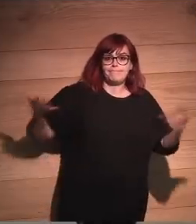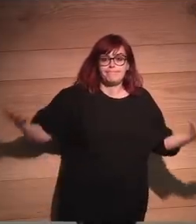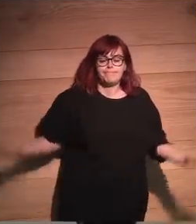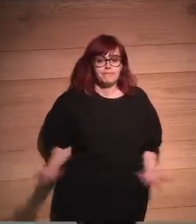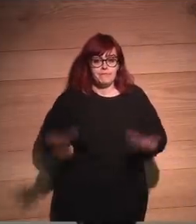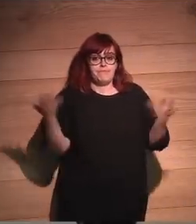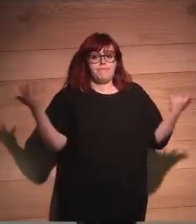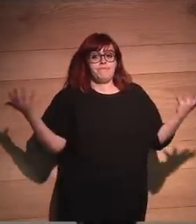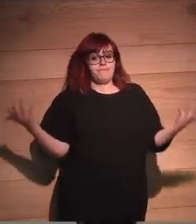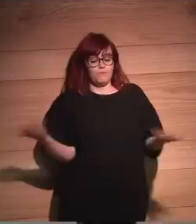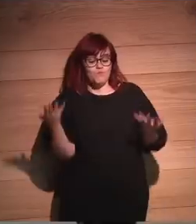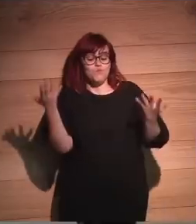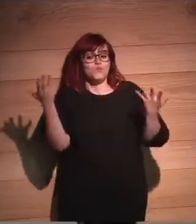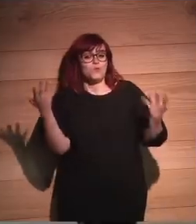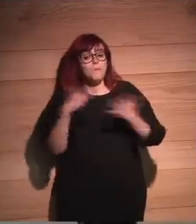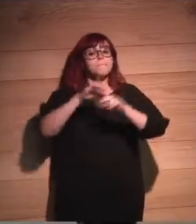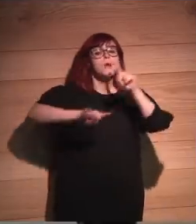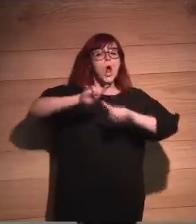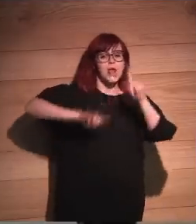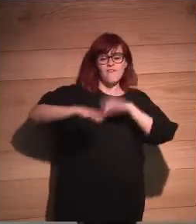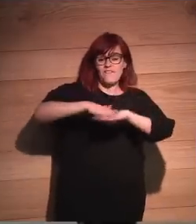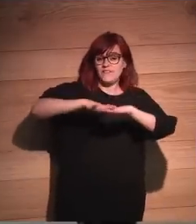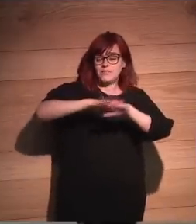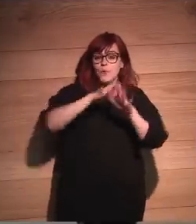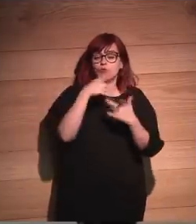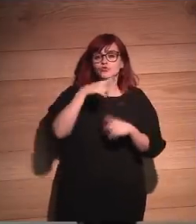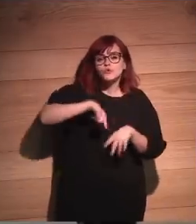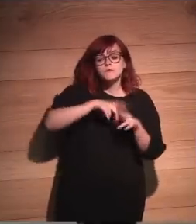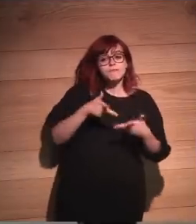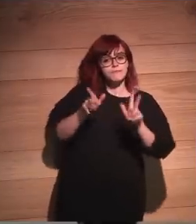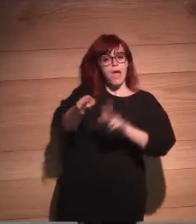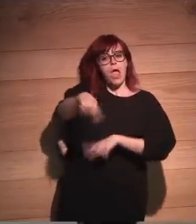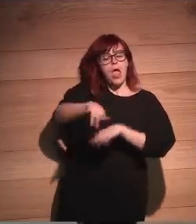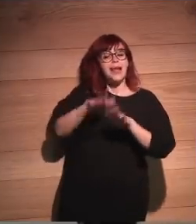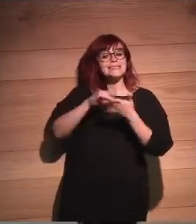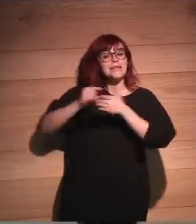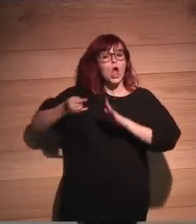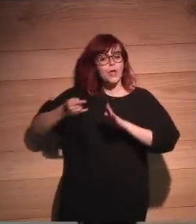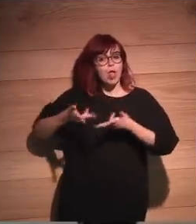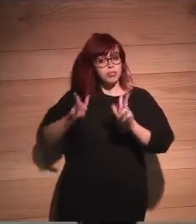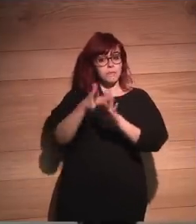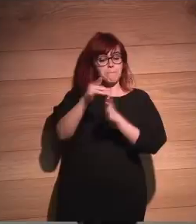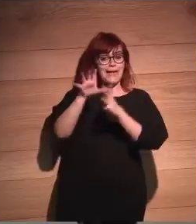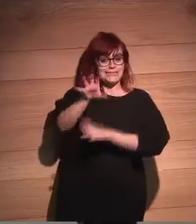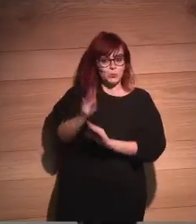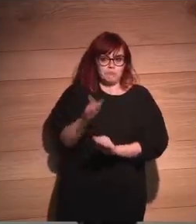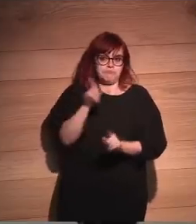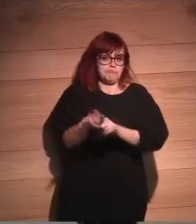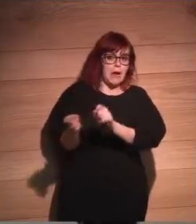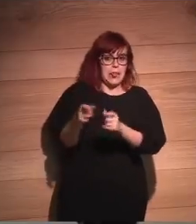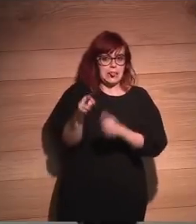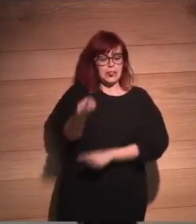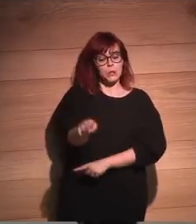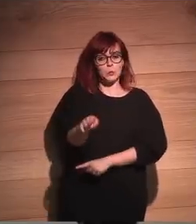aquí ya empezamos con problemas de cómo podemos dar acceso a la tecnología a países